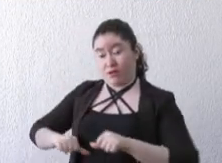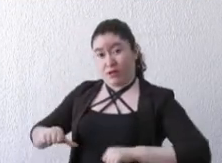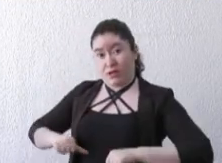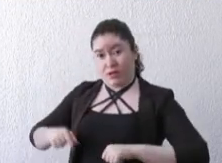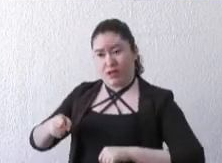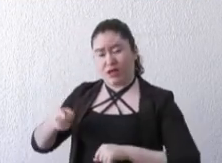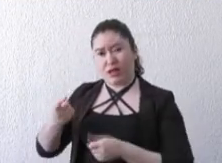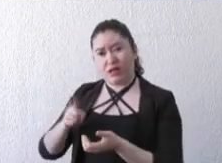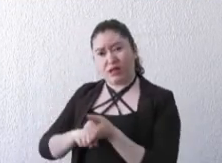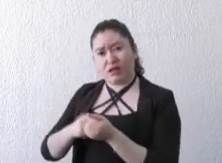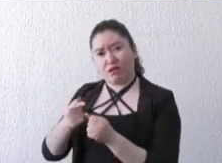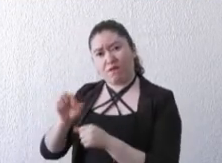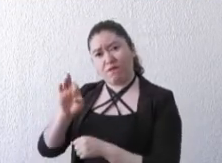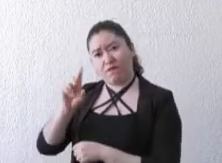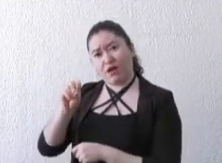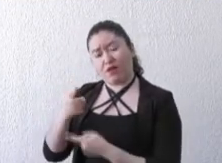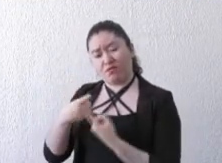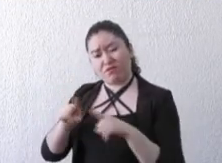existentes?